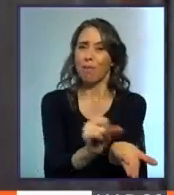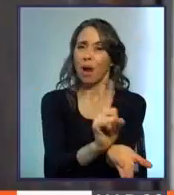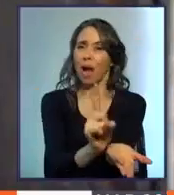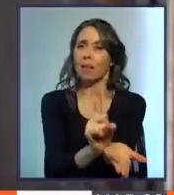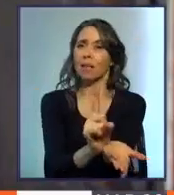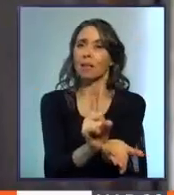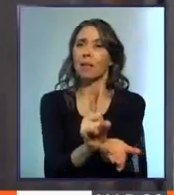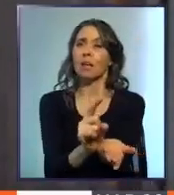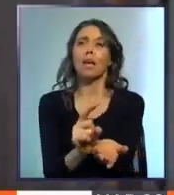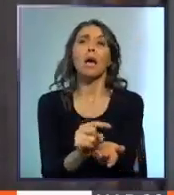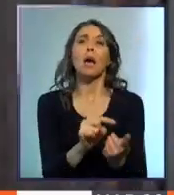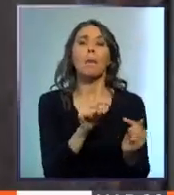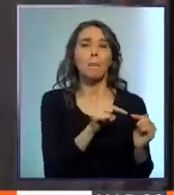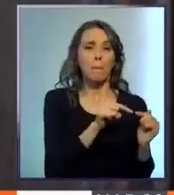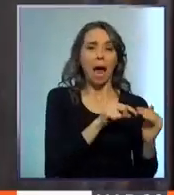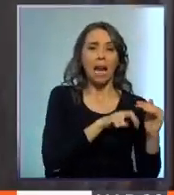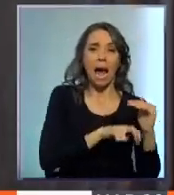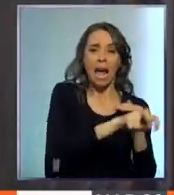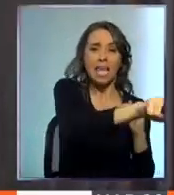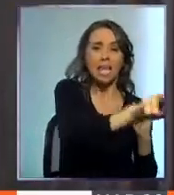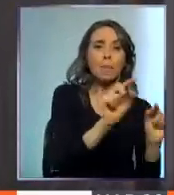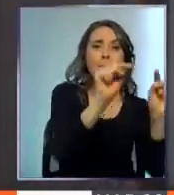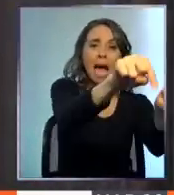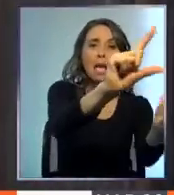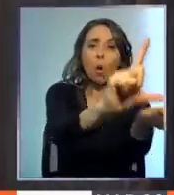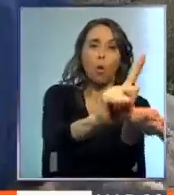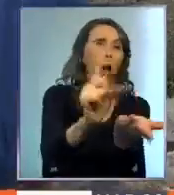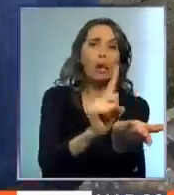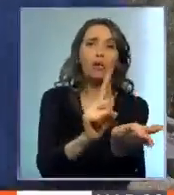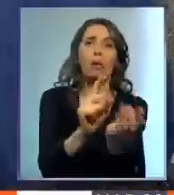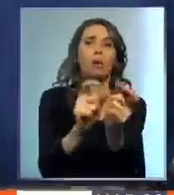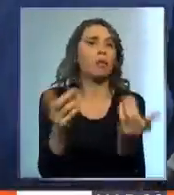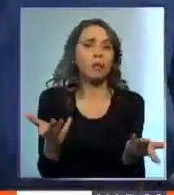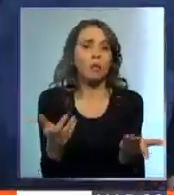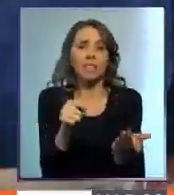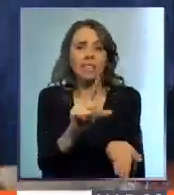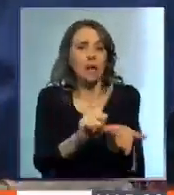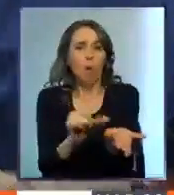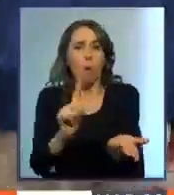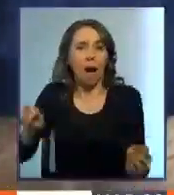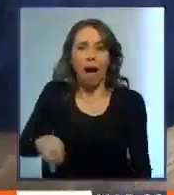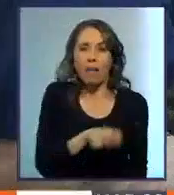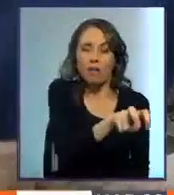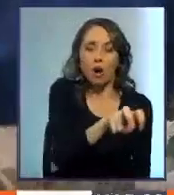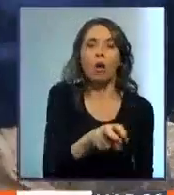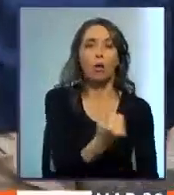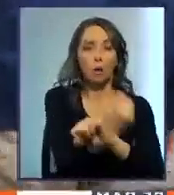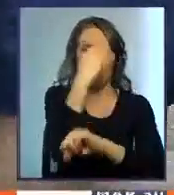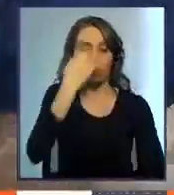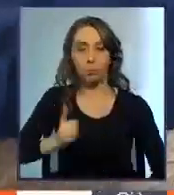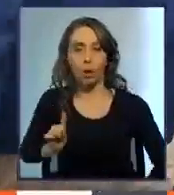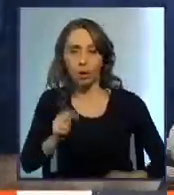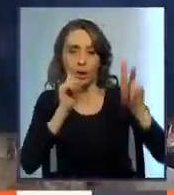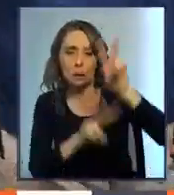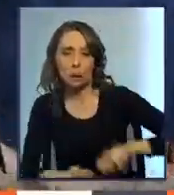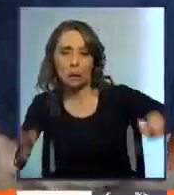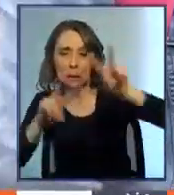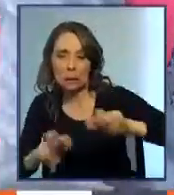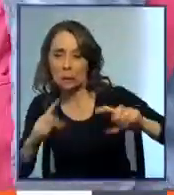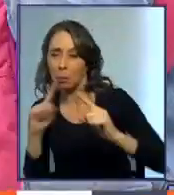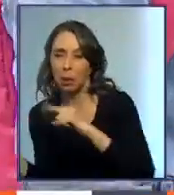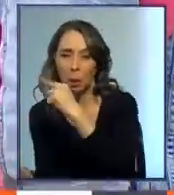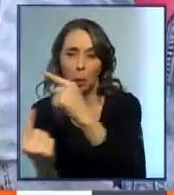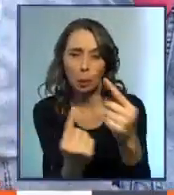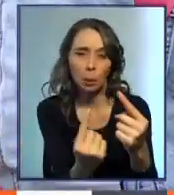tienen que pasar por ahí para llegar a alguna parte, o sea, es porque van a ese lugar. Mientras la policía sigue indagando y buscando pistas, la